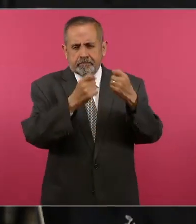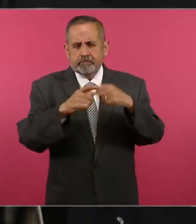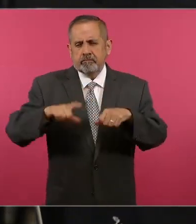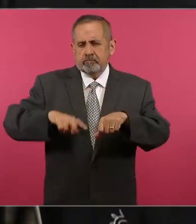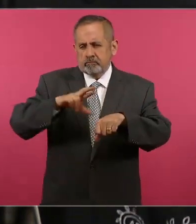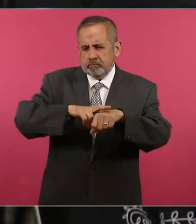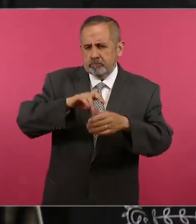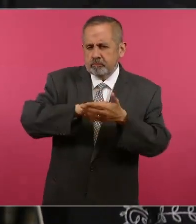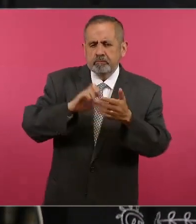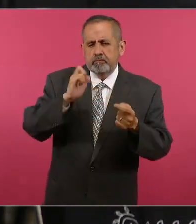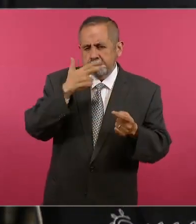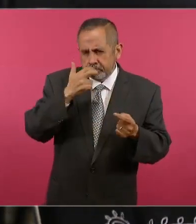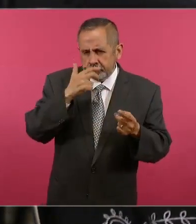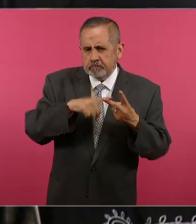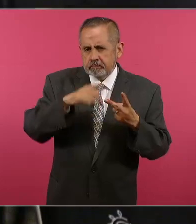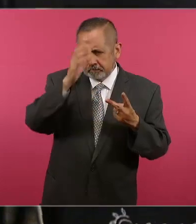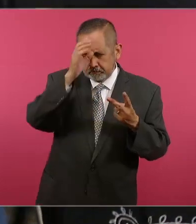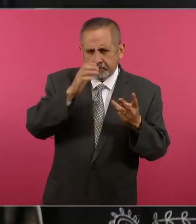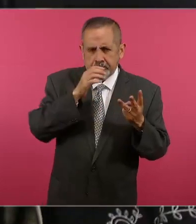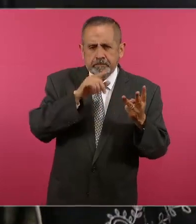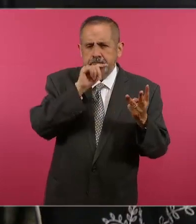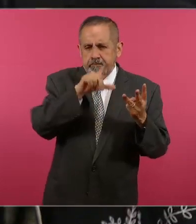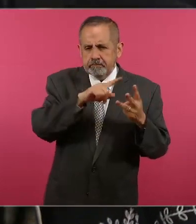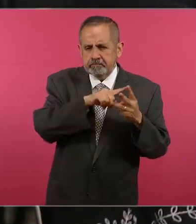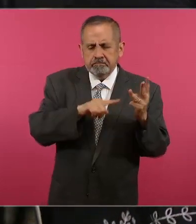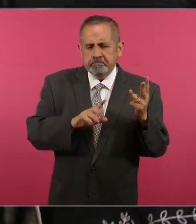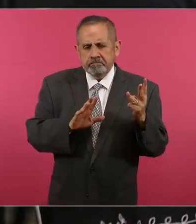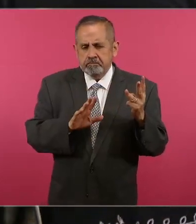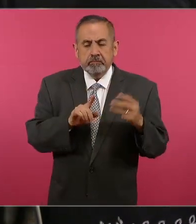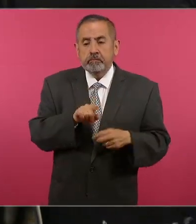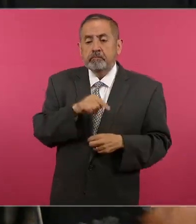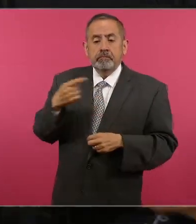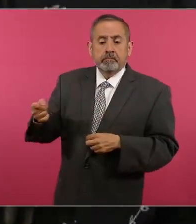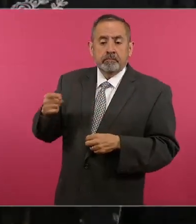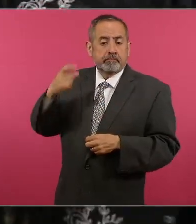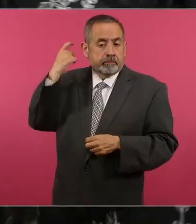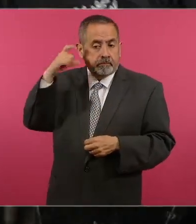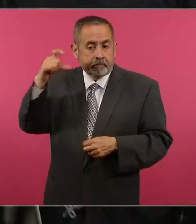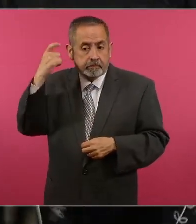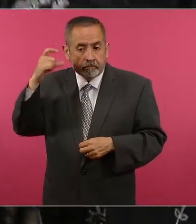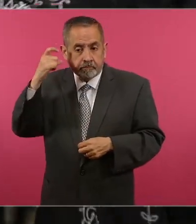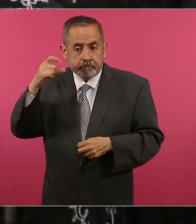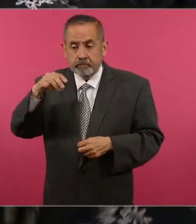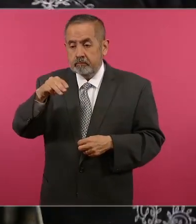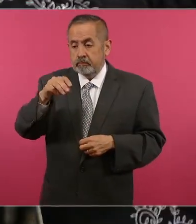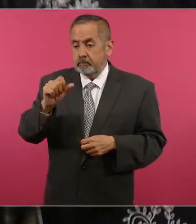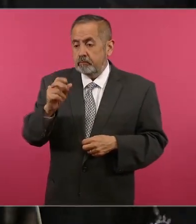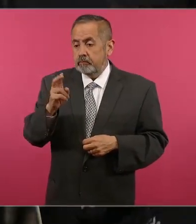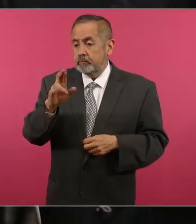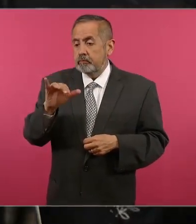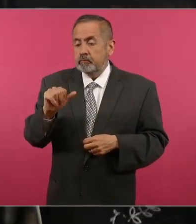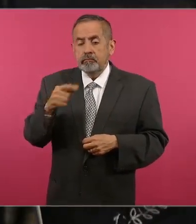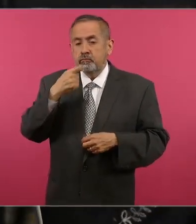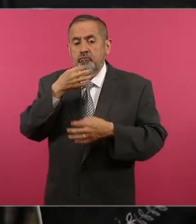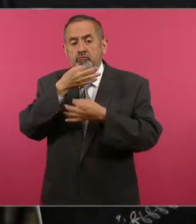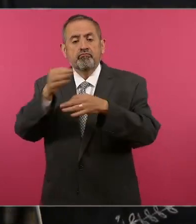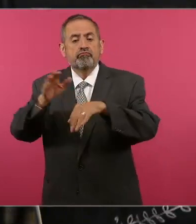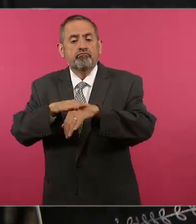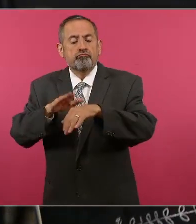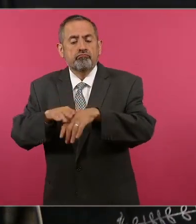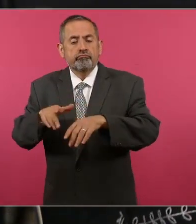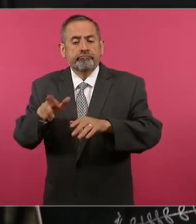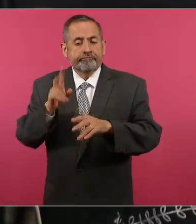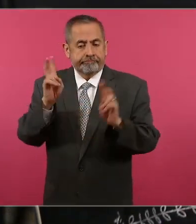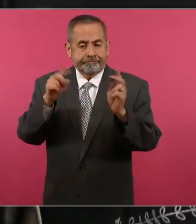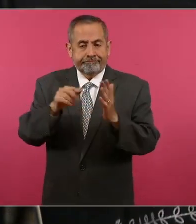de Chihuahua, Coahuila y Jalisco, en Querétaro, Mauricio Curi declaró hace unos días que justamente el tema